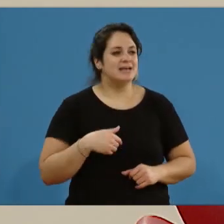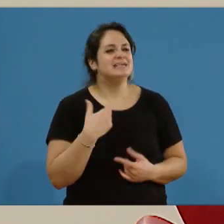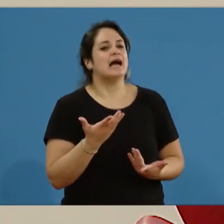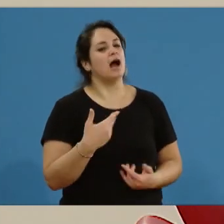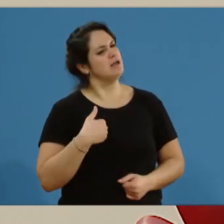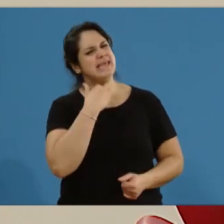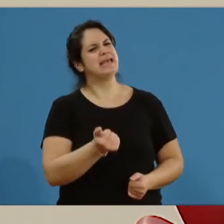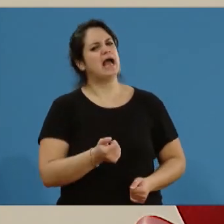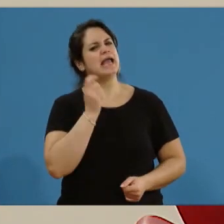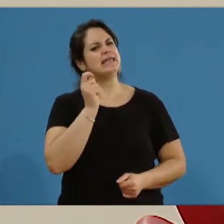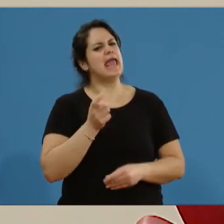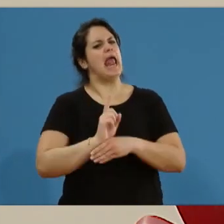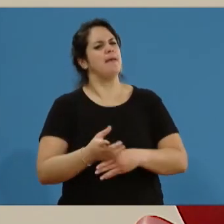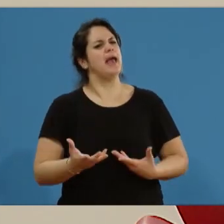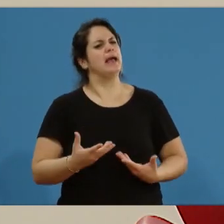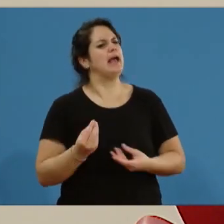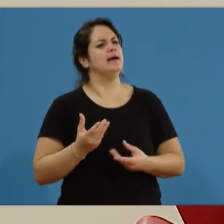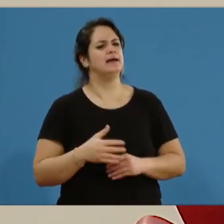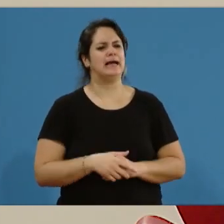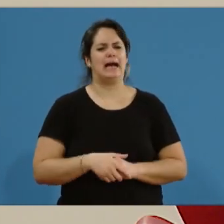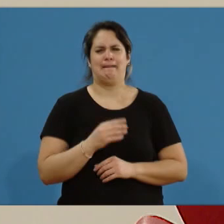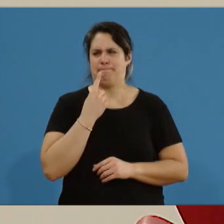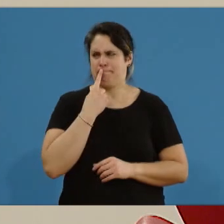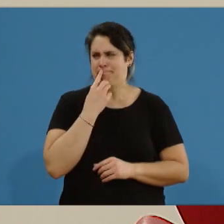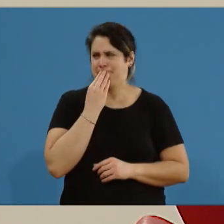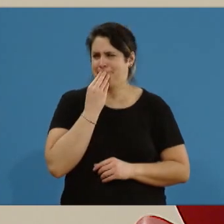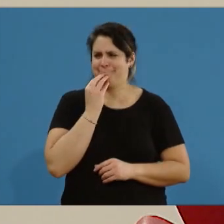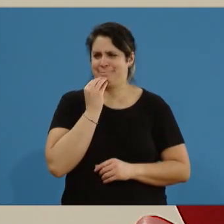Natacha, ¿quién es Raffles? ¡Ay!